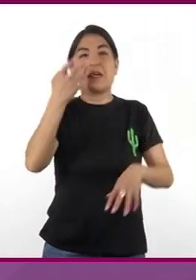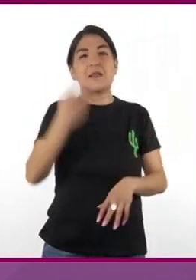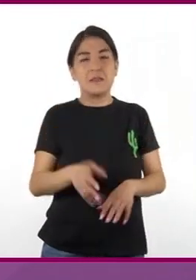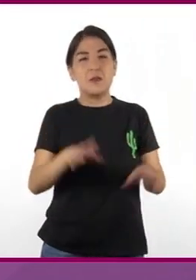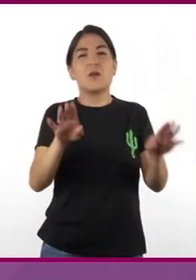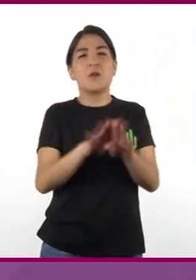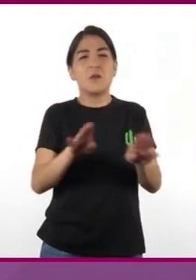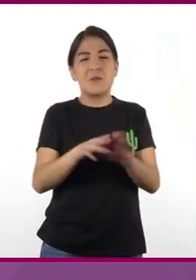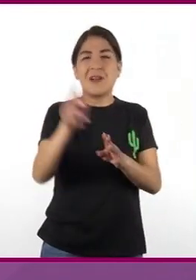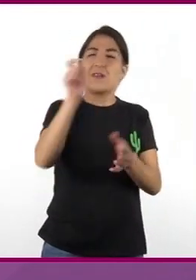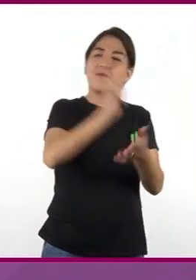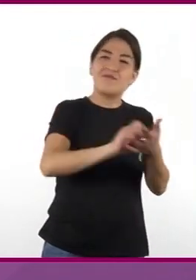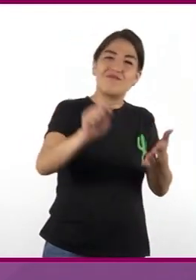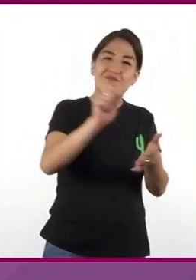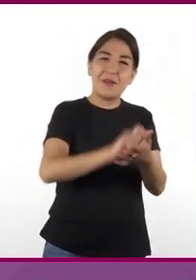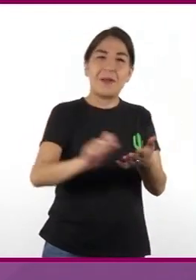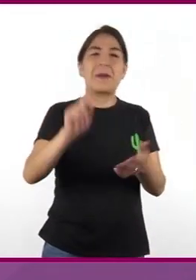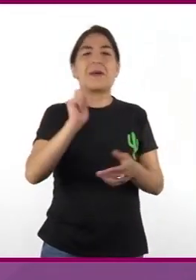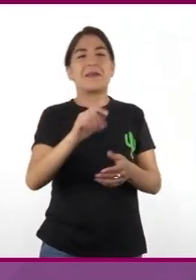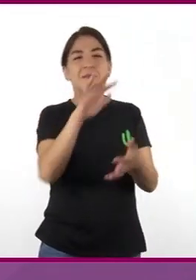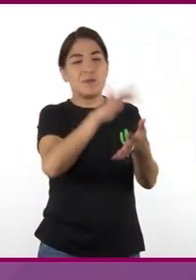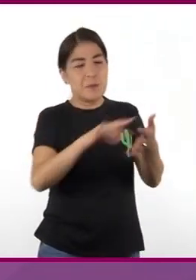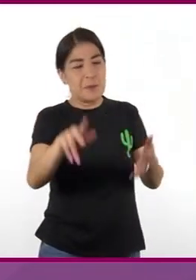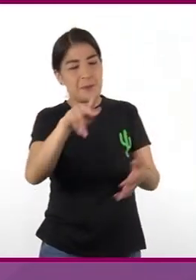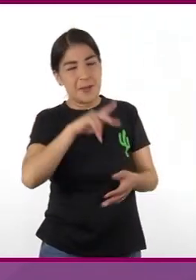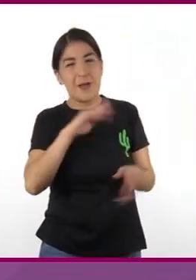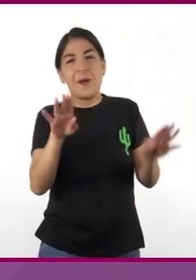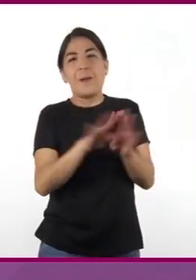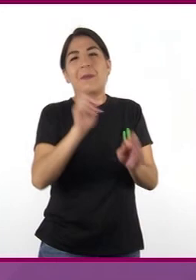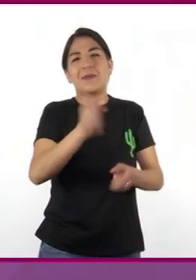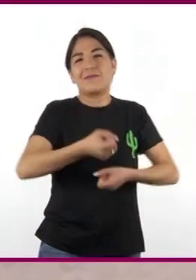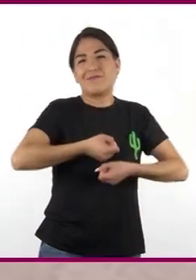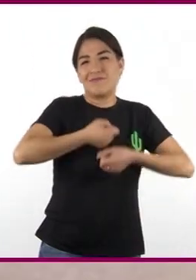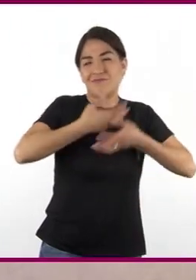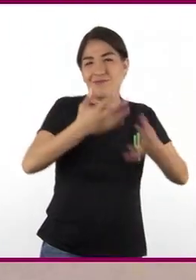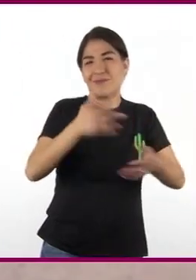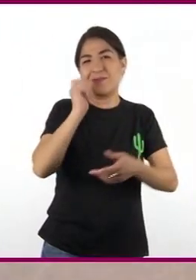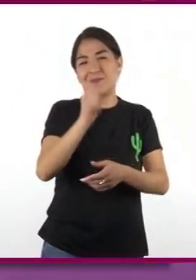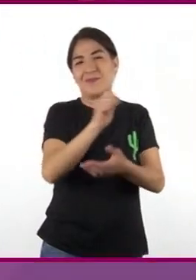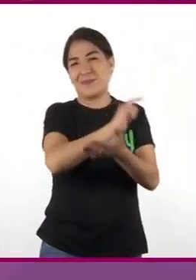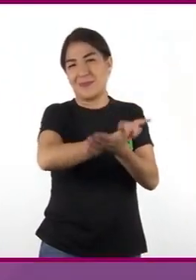esos versos, lector mío, que a tu deleite consagro.